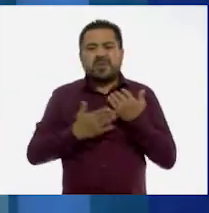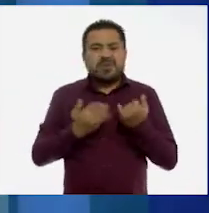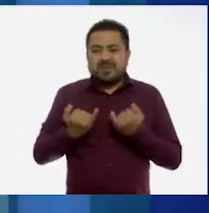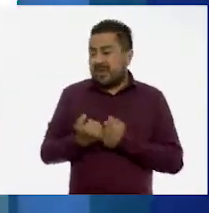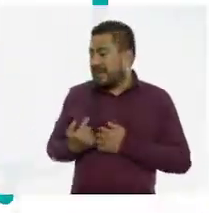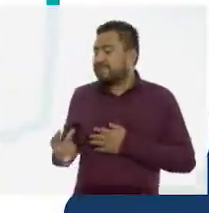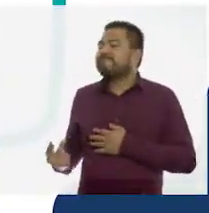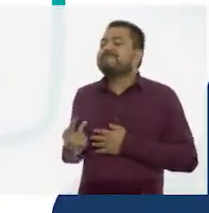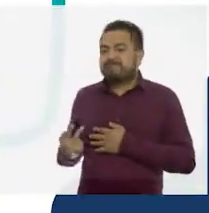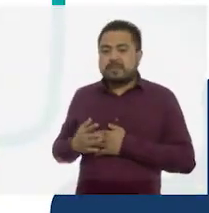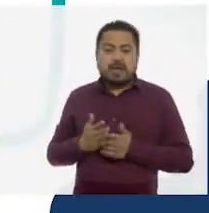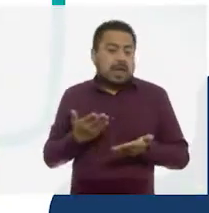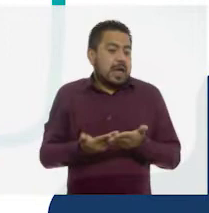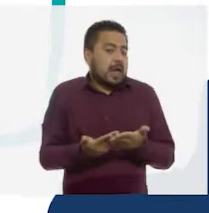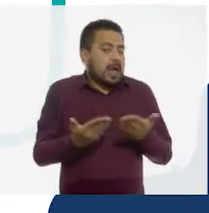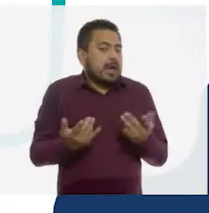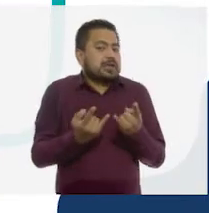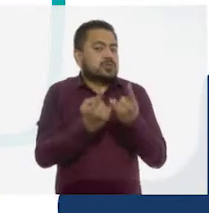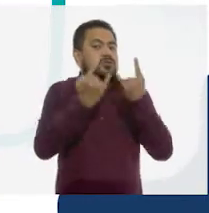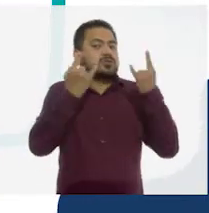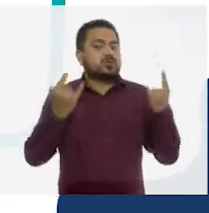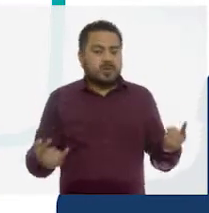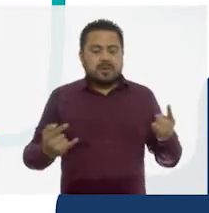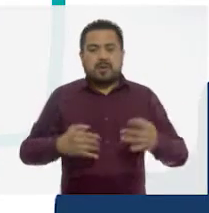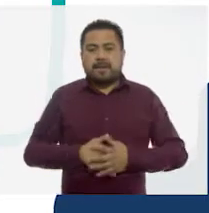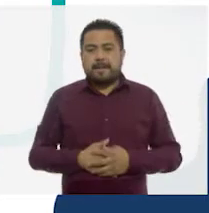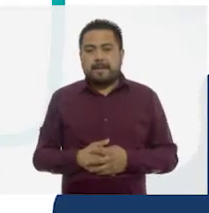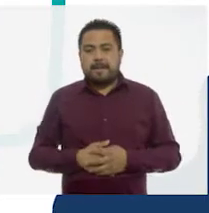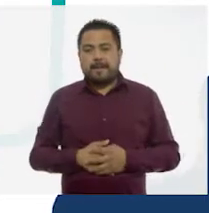nosotros. A continuación, historia.